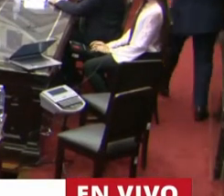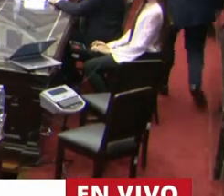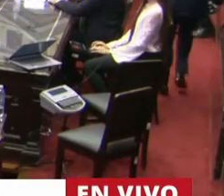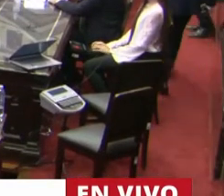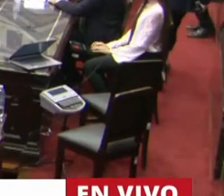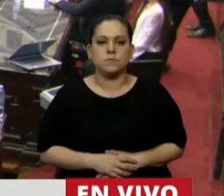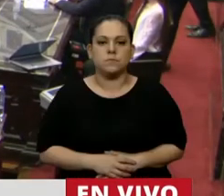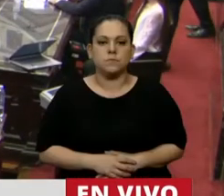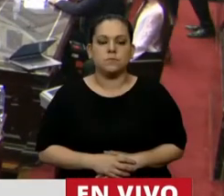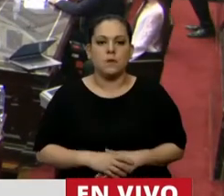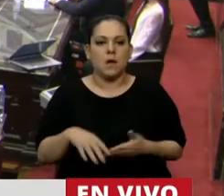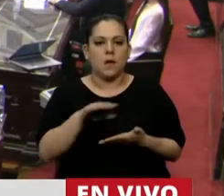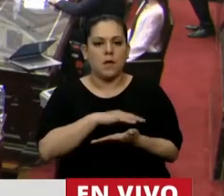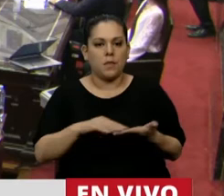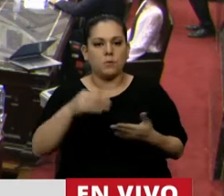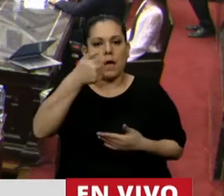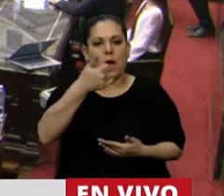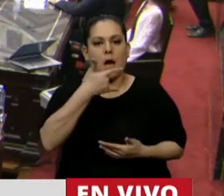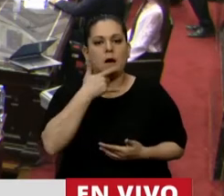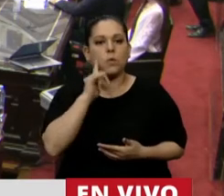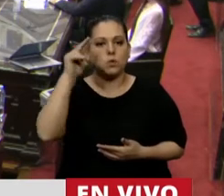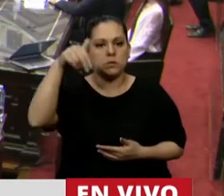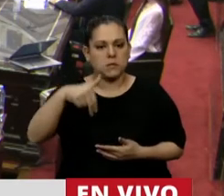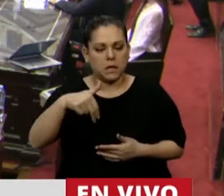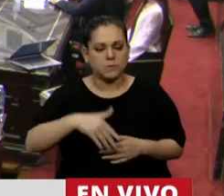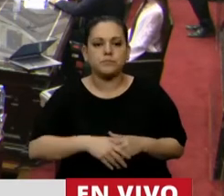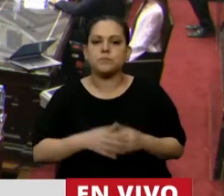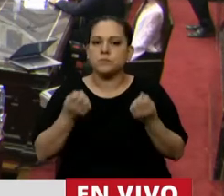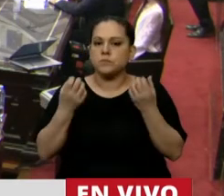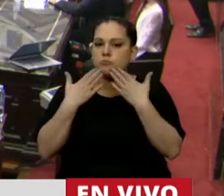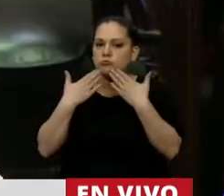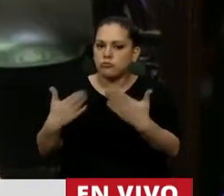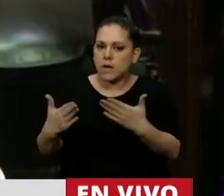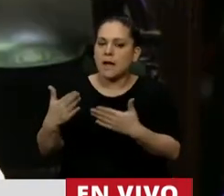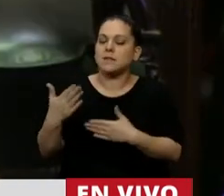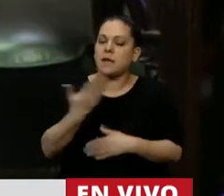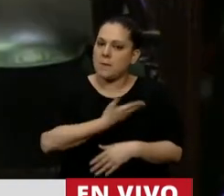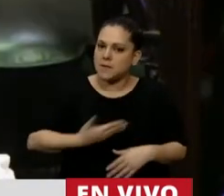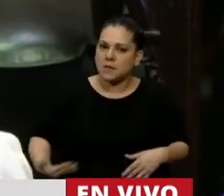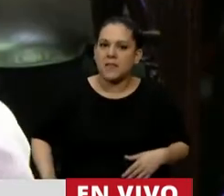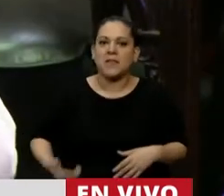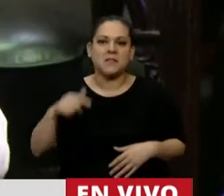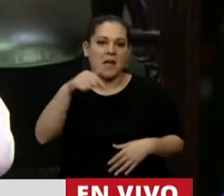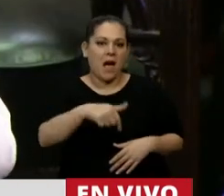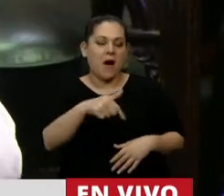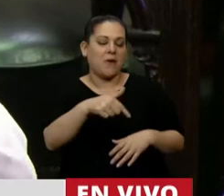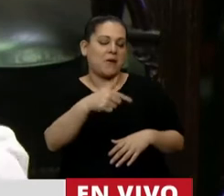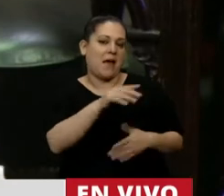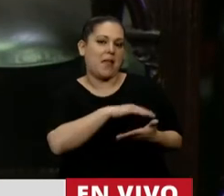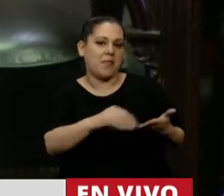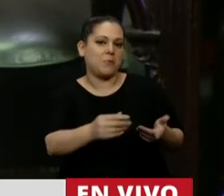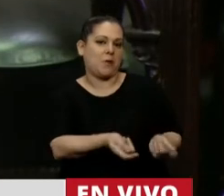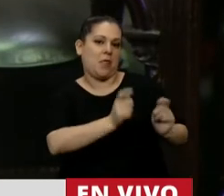Muchas gracias, señor presidente. Le agradezco a la diputada propinante que me ha permitido extenderme 5 minutos